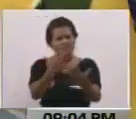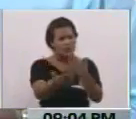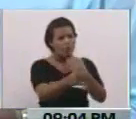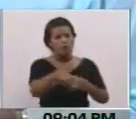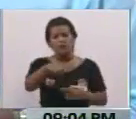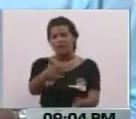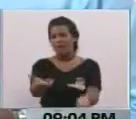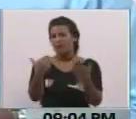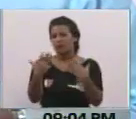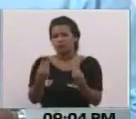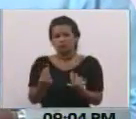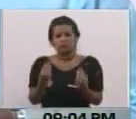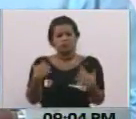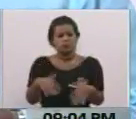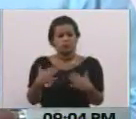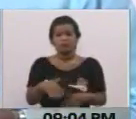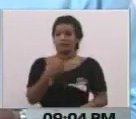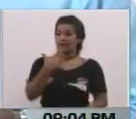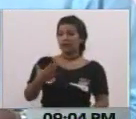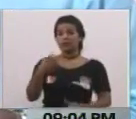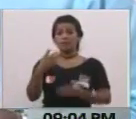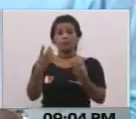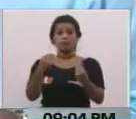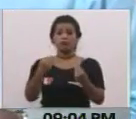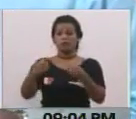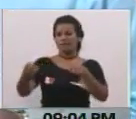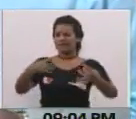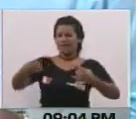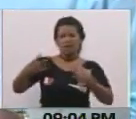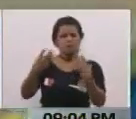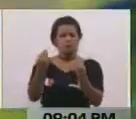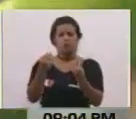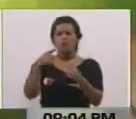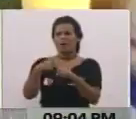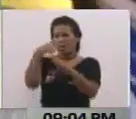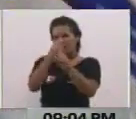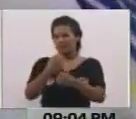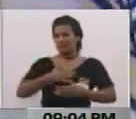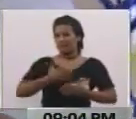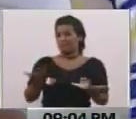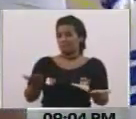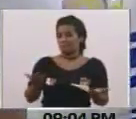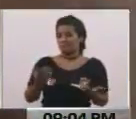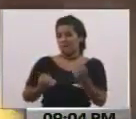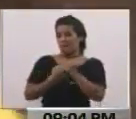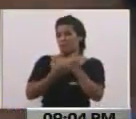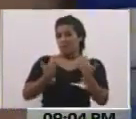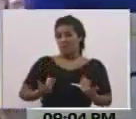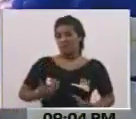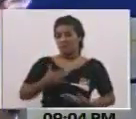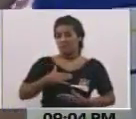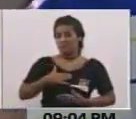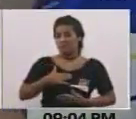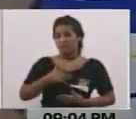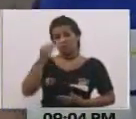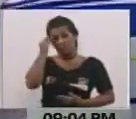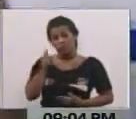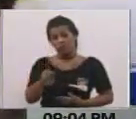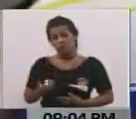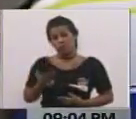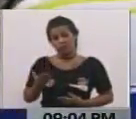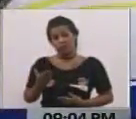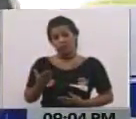por tantos mensajes, por creer en mí, porque para mí es importante eso, pues,